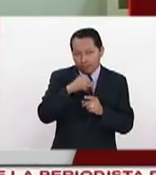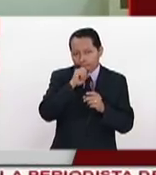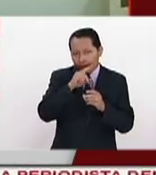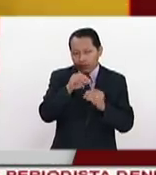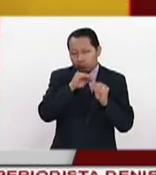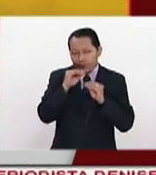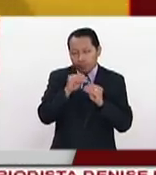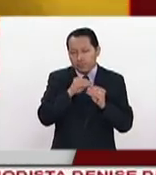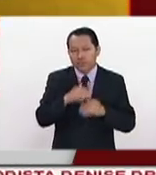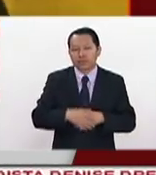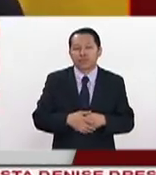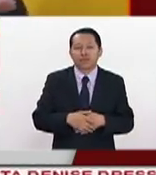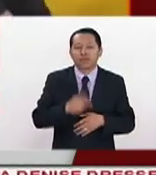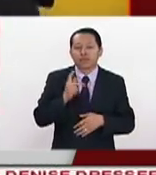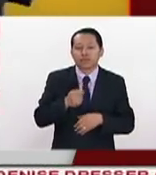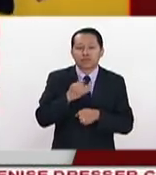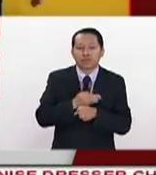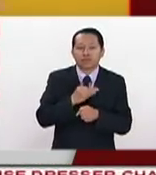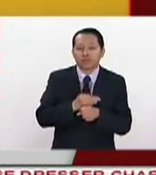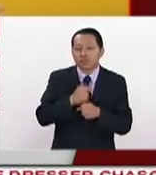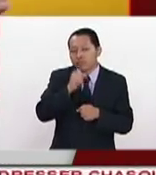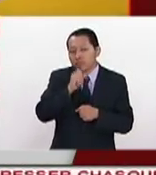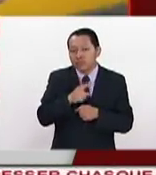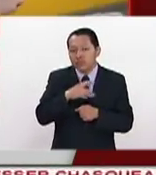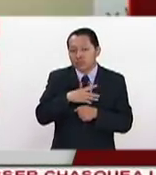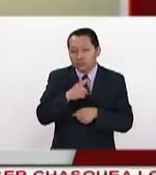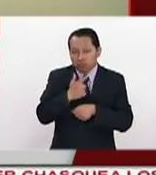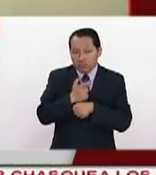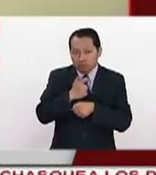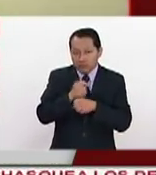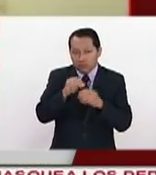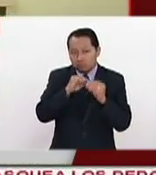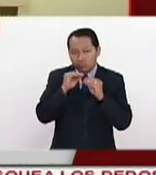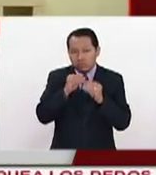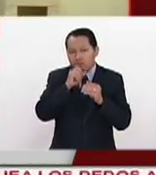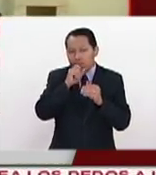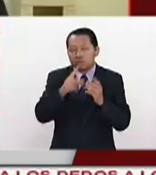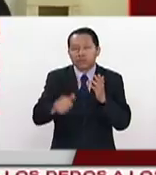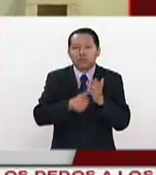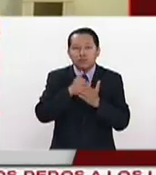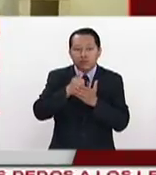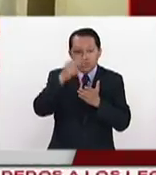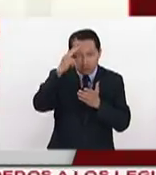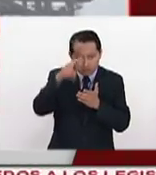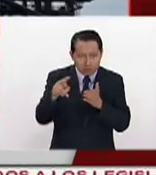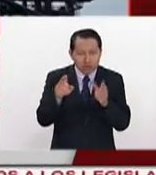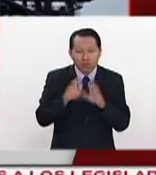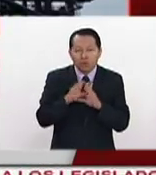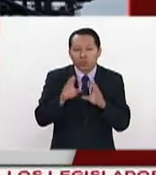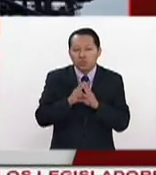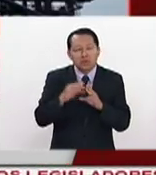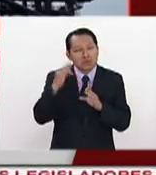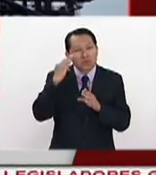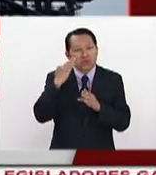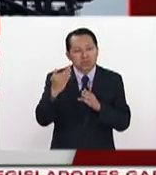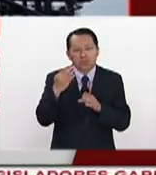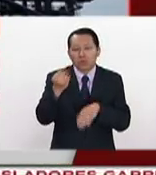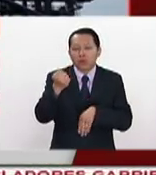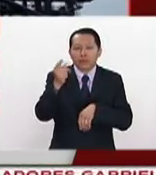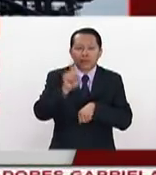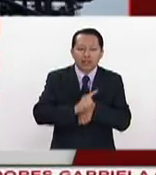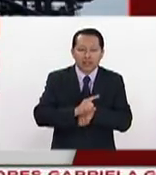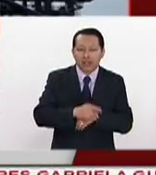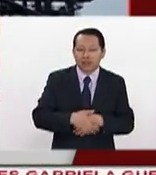negociación, ¿no? Entonces, actualmente estamos en la 7ª ronda que se está llevando a cabo en la Ciudad de México, una ronda que va a durar 9